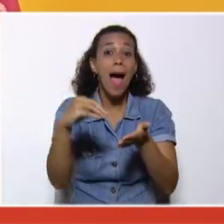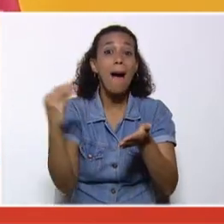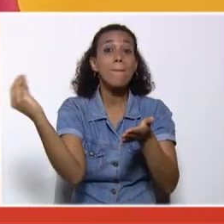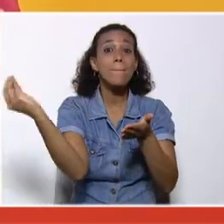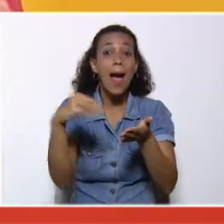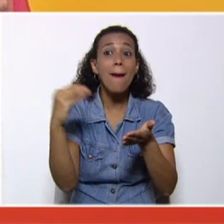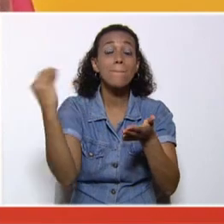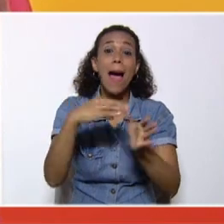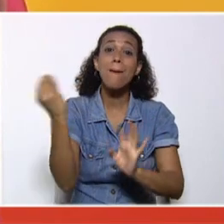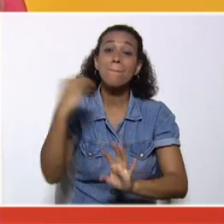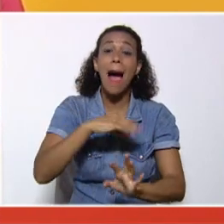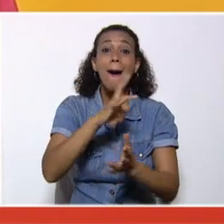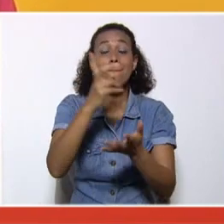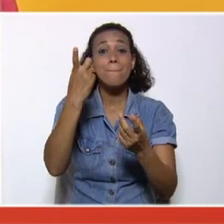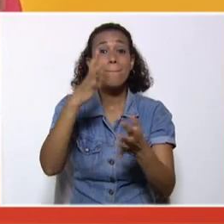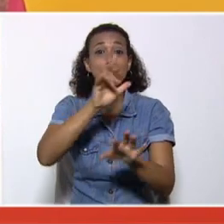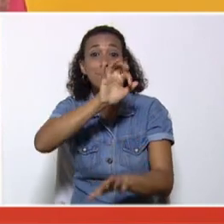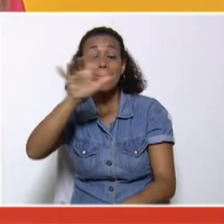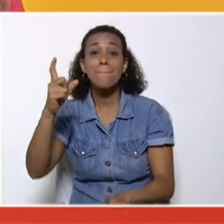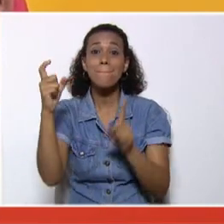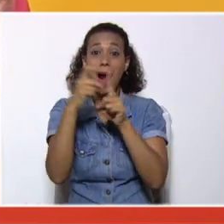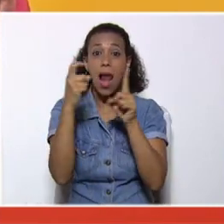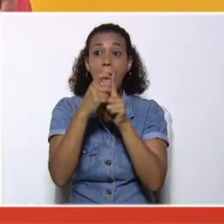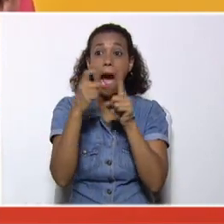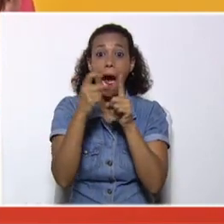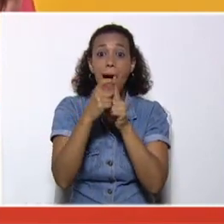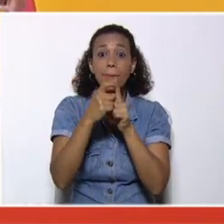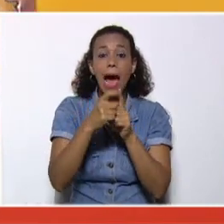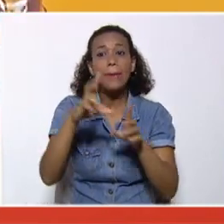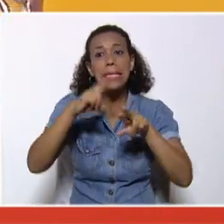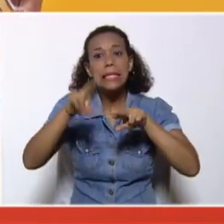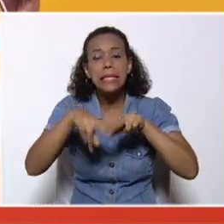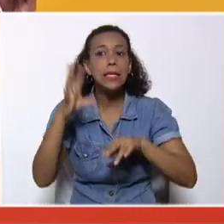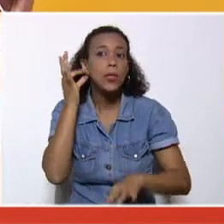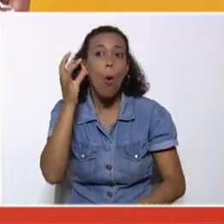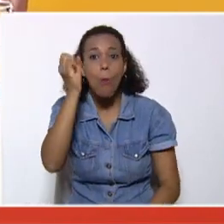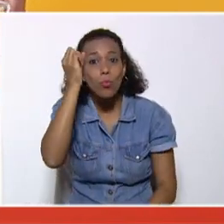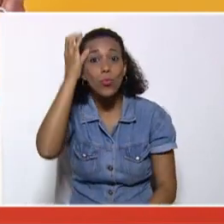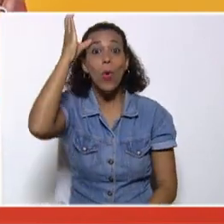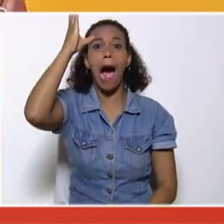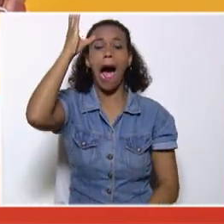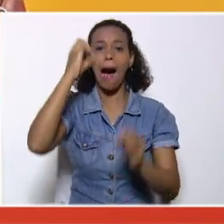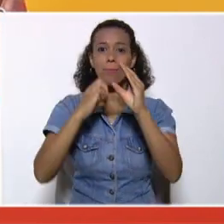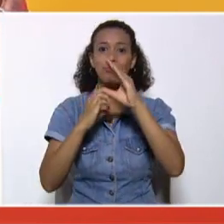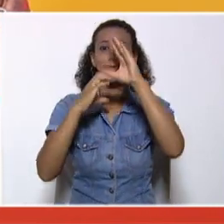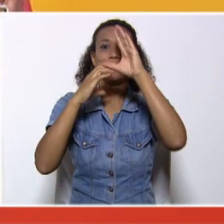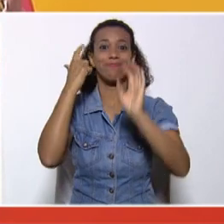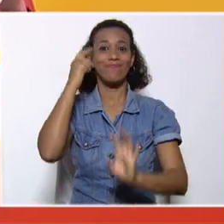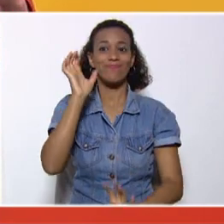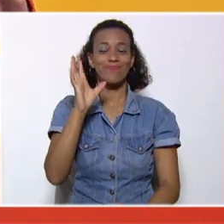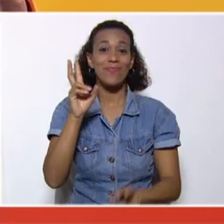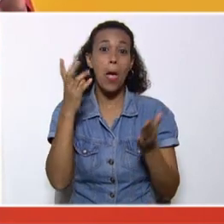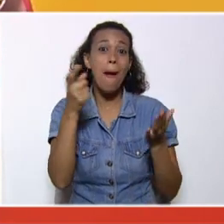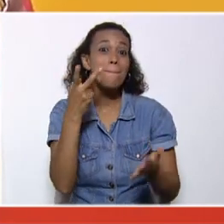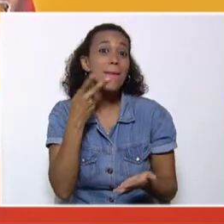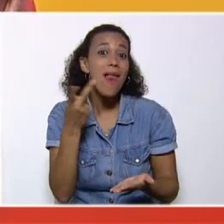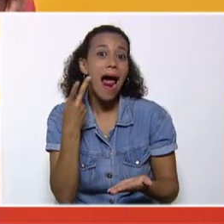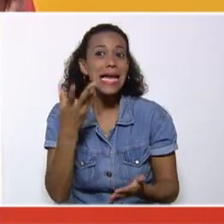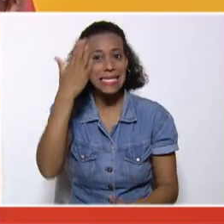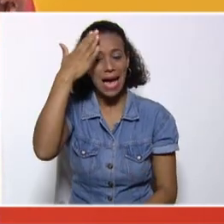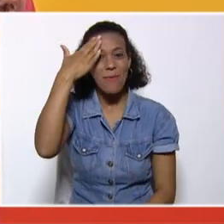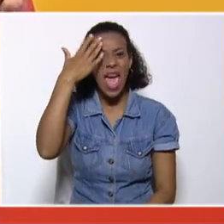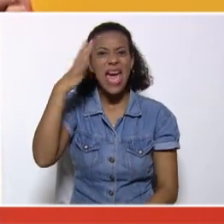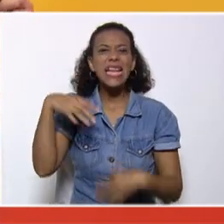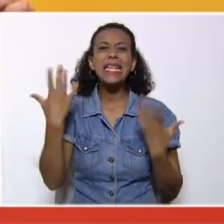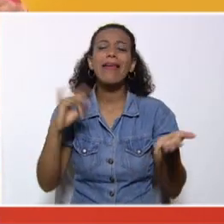ir incorporando nuevos aprendizajes para que la niña y el niño vayan ampliando los aprendizajes y así